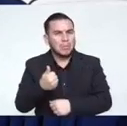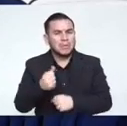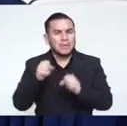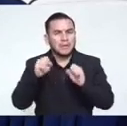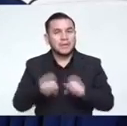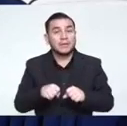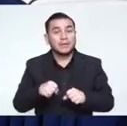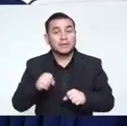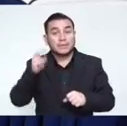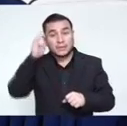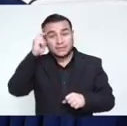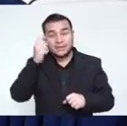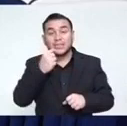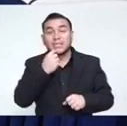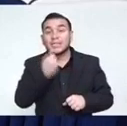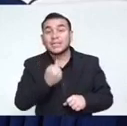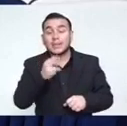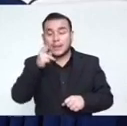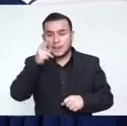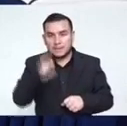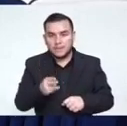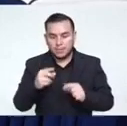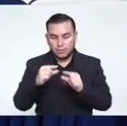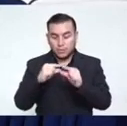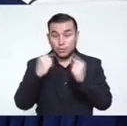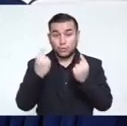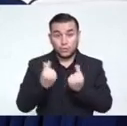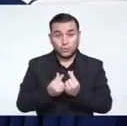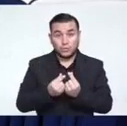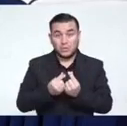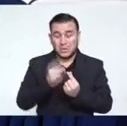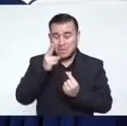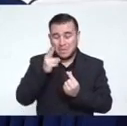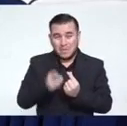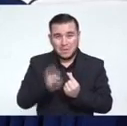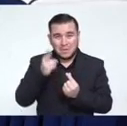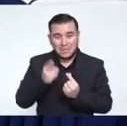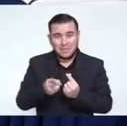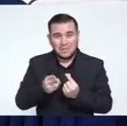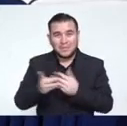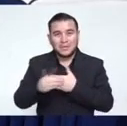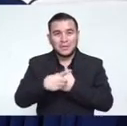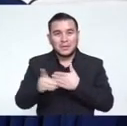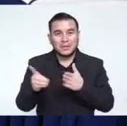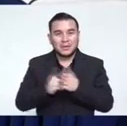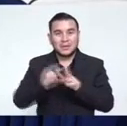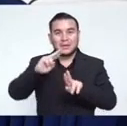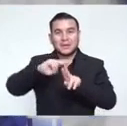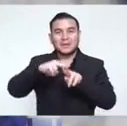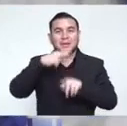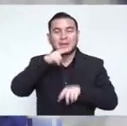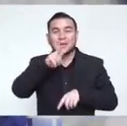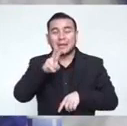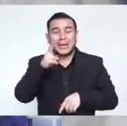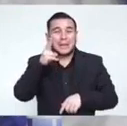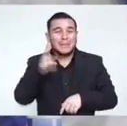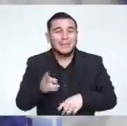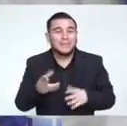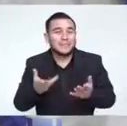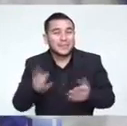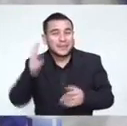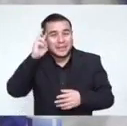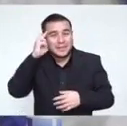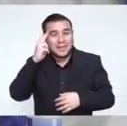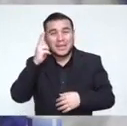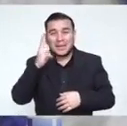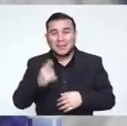Simplemente es ese grupo de diputados que sigue dominando en número la Asamblea Legislativa y que ellos lo siguen haciendo,